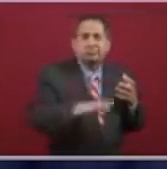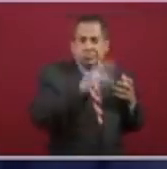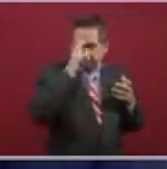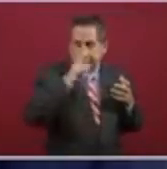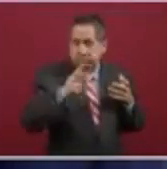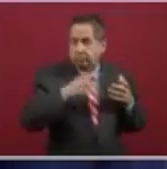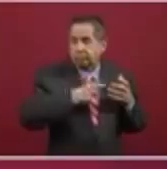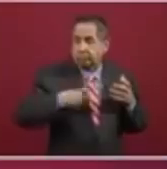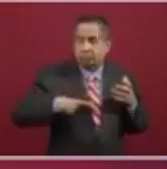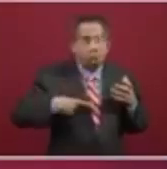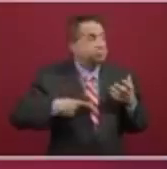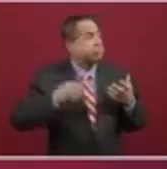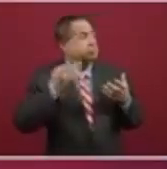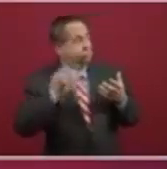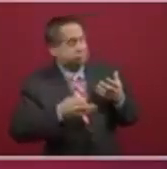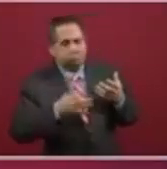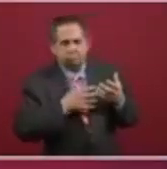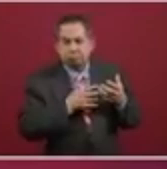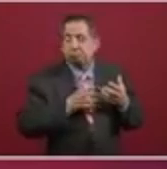aceptáramos